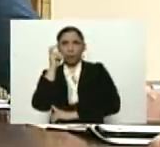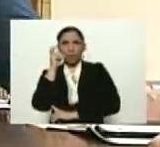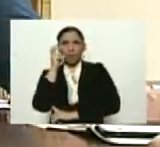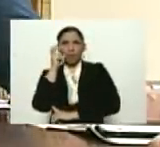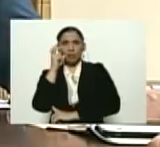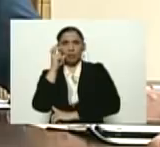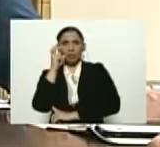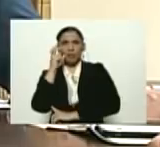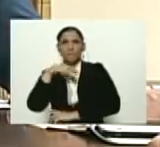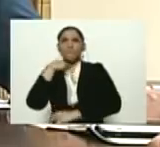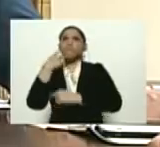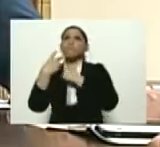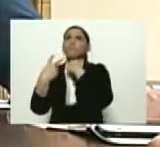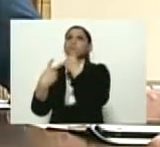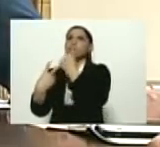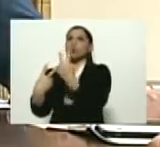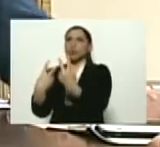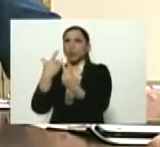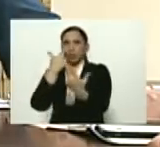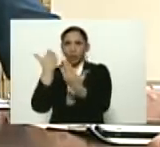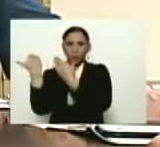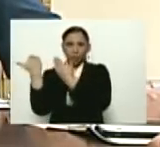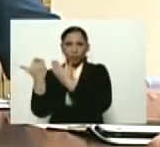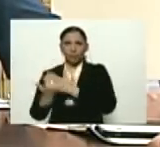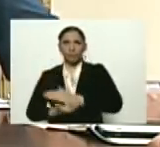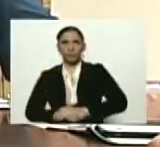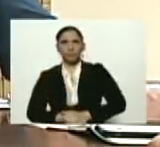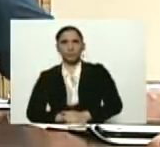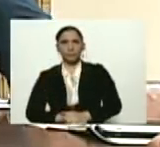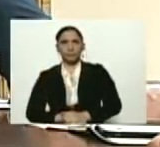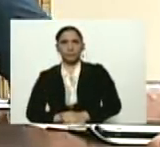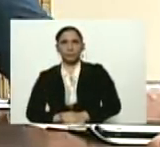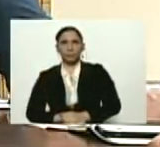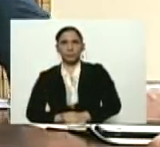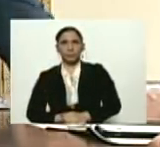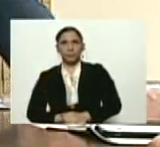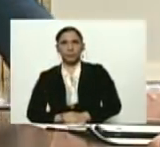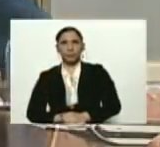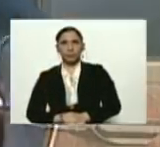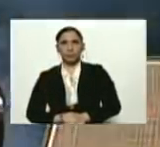representante, Lionel Signet Asper. Adelante.